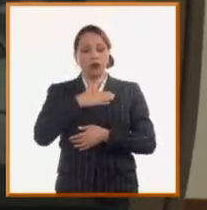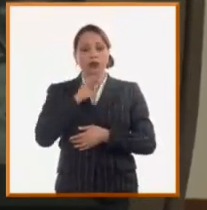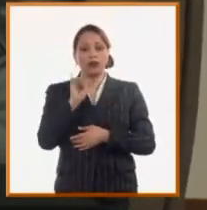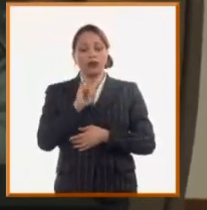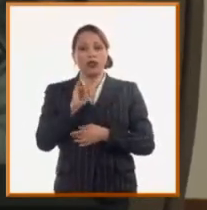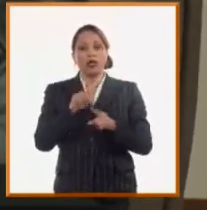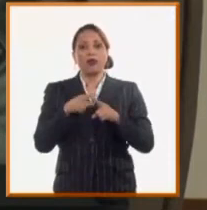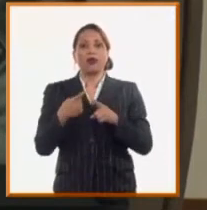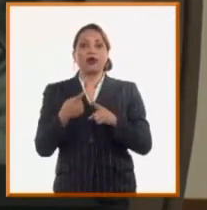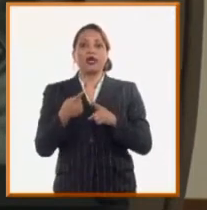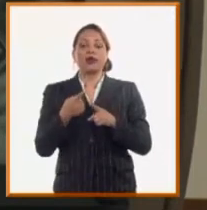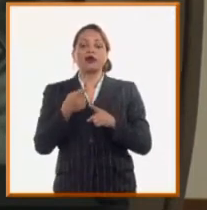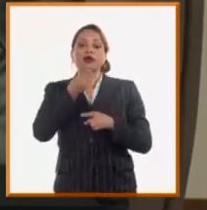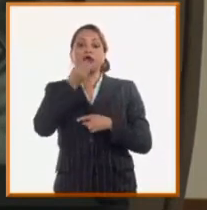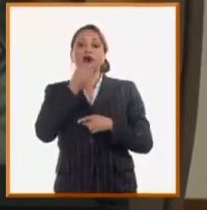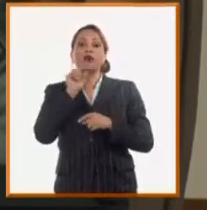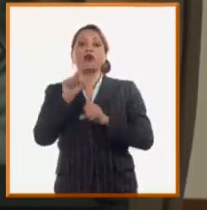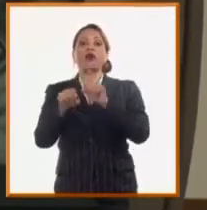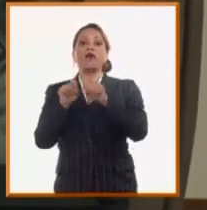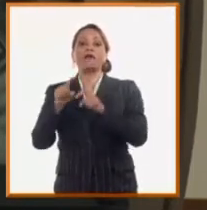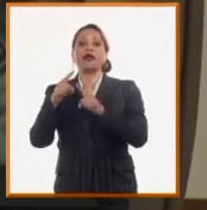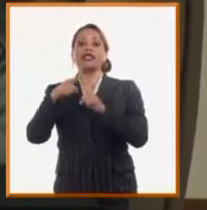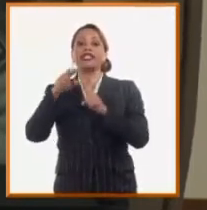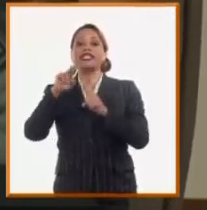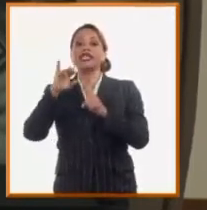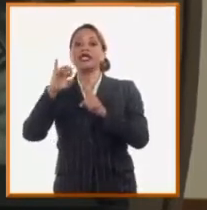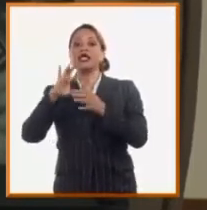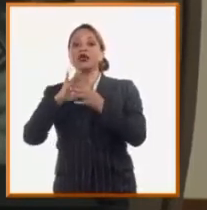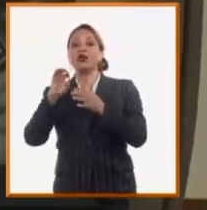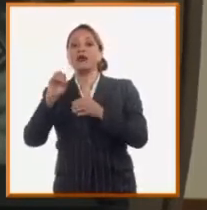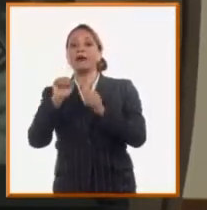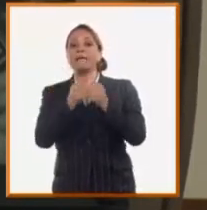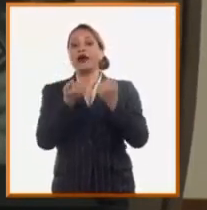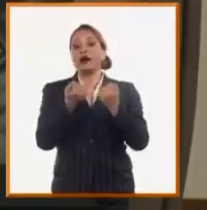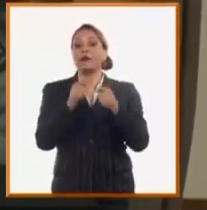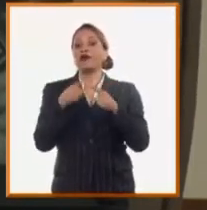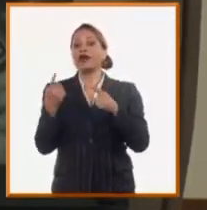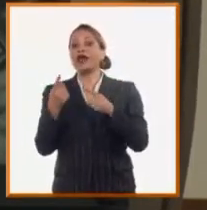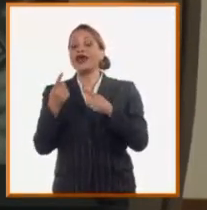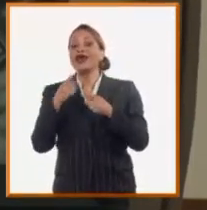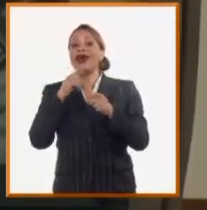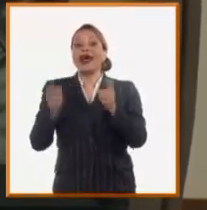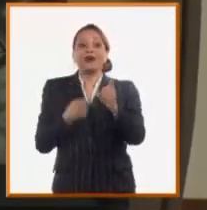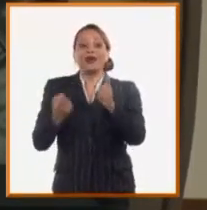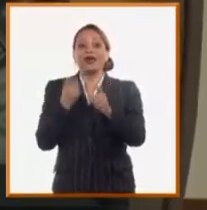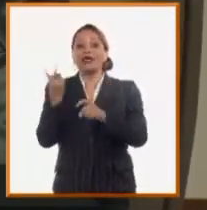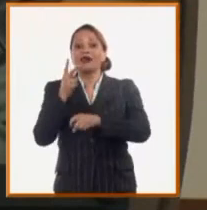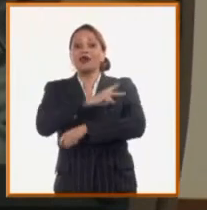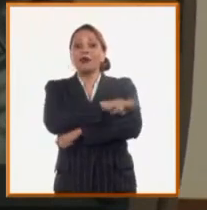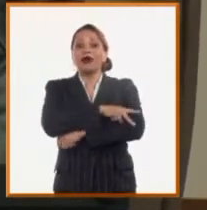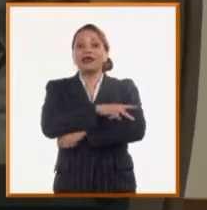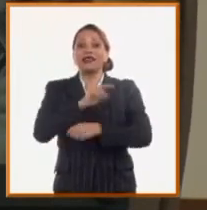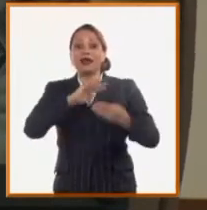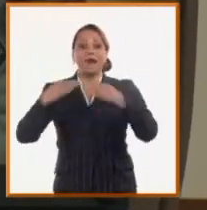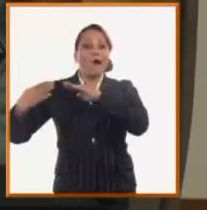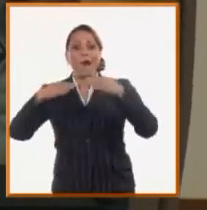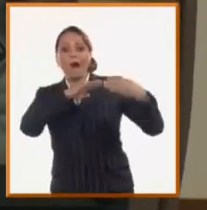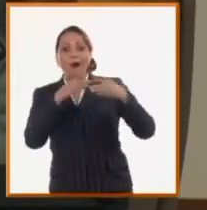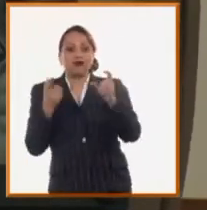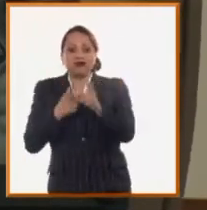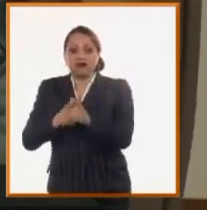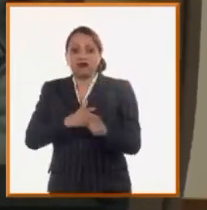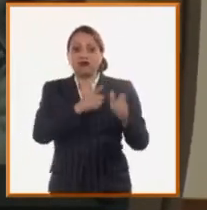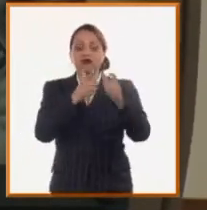qué nos cuesta más trabajo comprar trigo ahora y que llegue el trigo para el pan? Porque hay una guerra entre dos de los países que más trigo producen en el mundo.